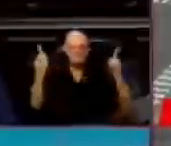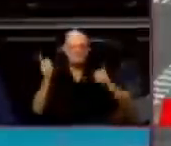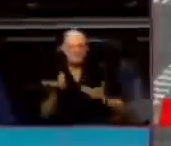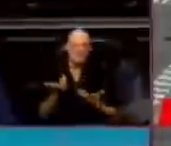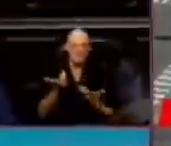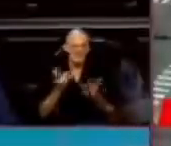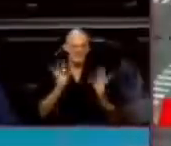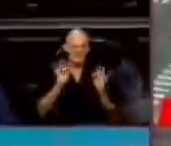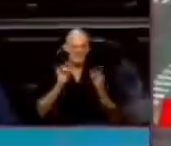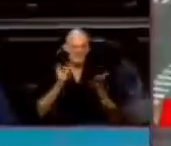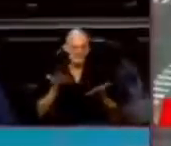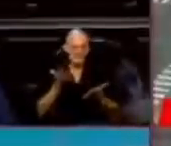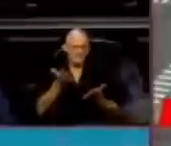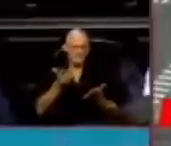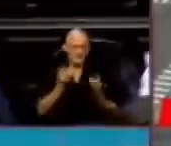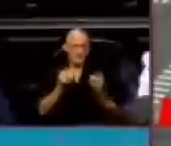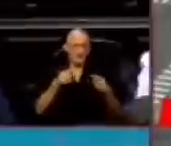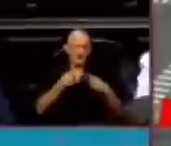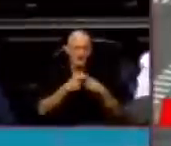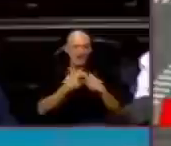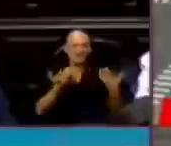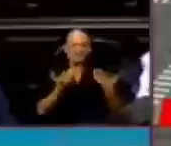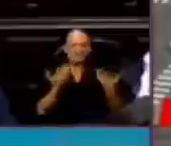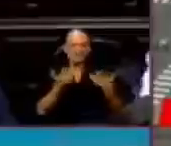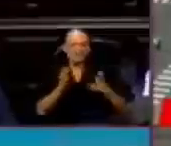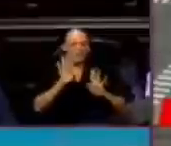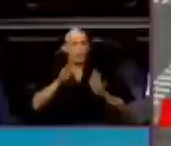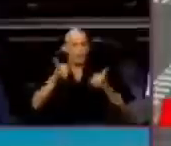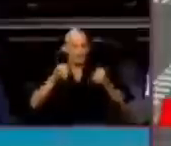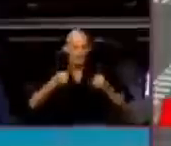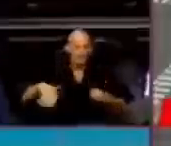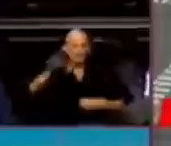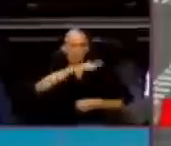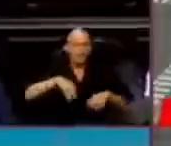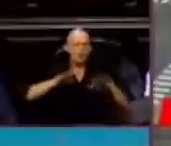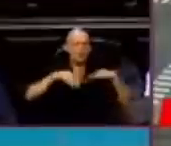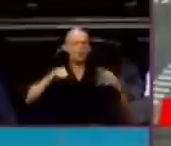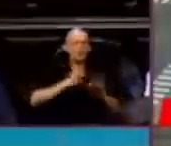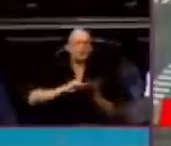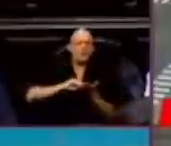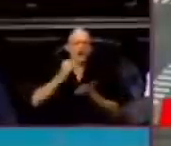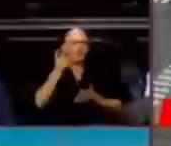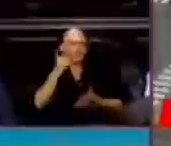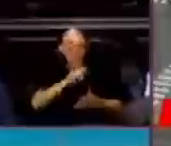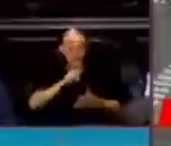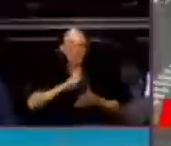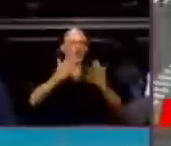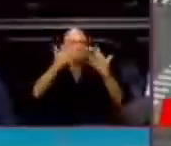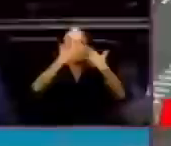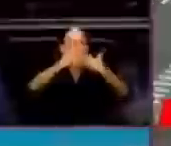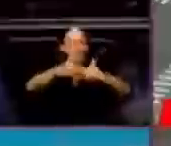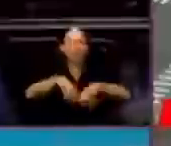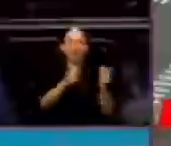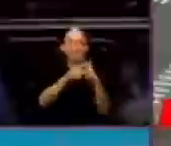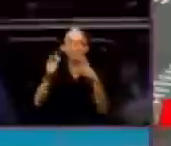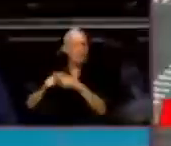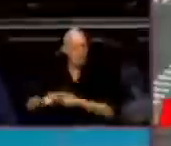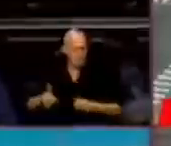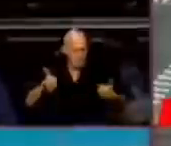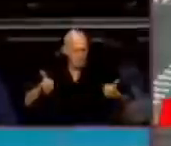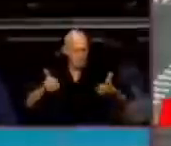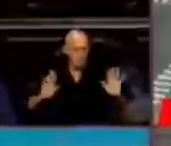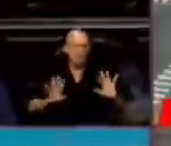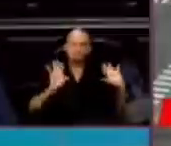son distorsivos? Macri los había eliminado y para respetar cierto acuerdo con el fondo, reimpuso